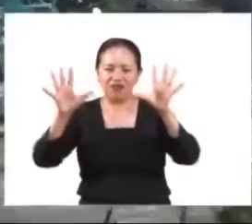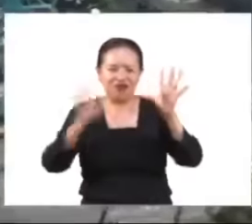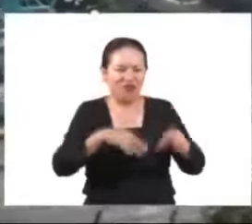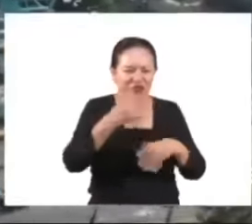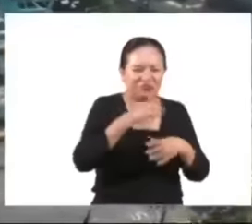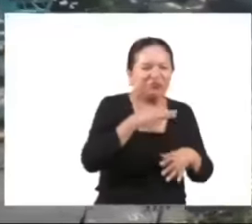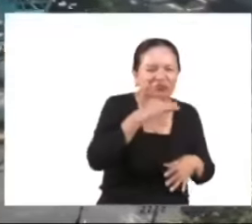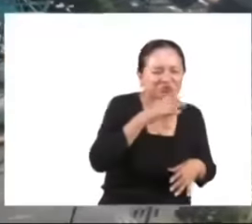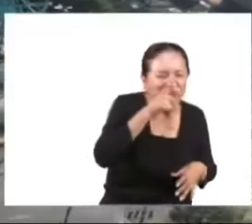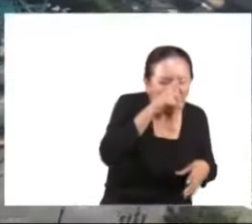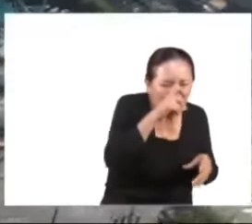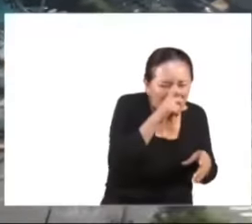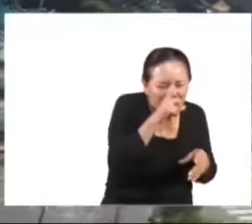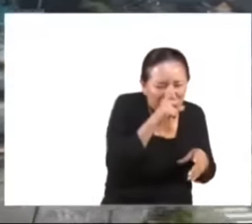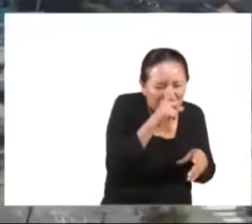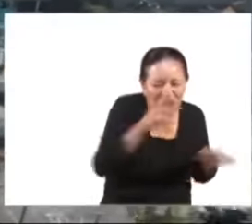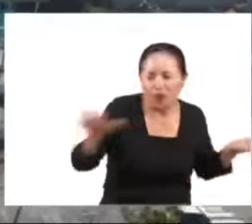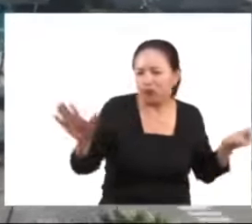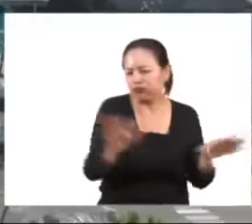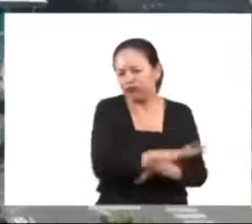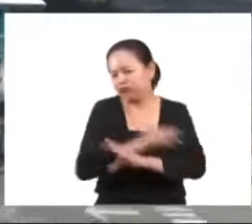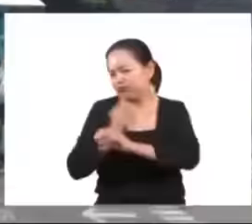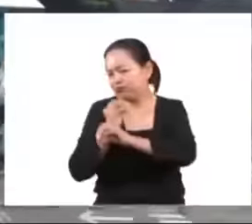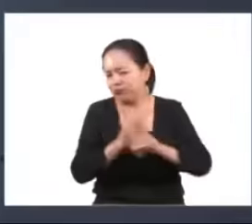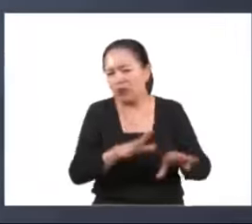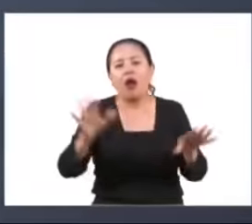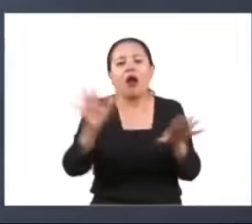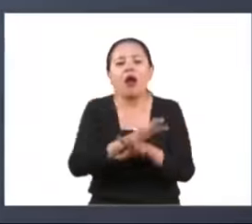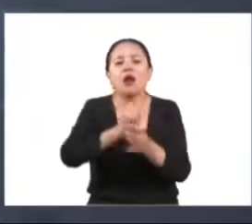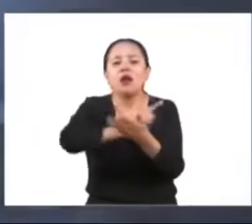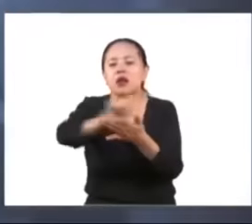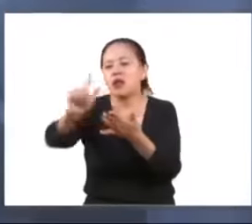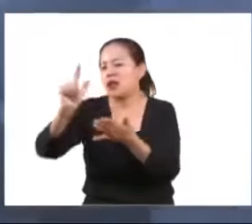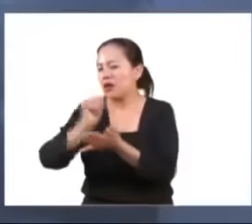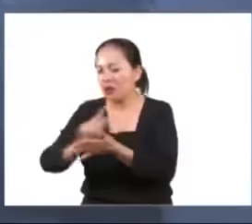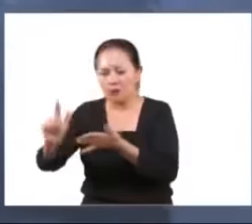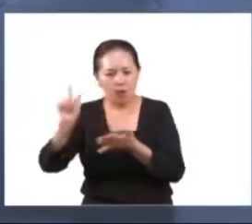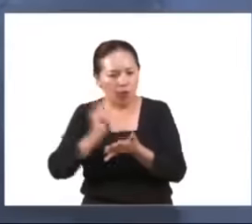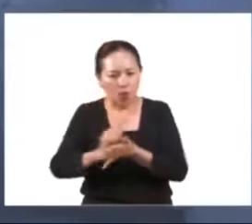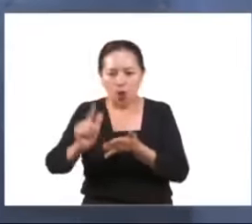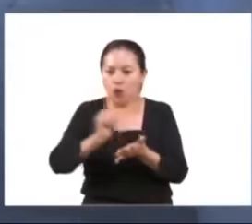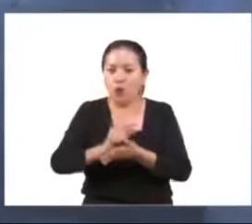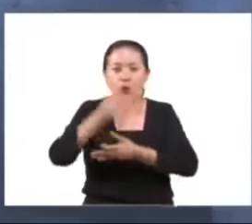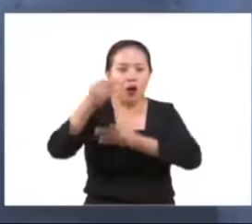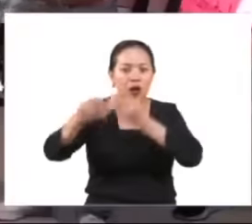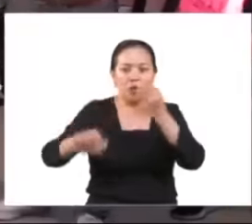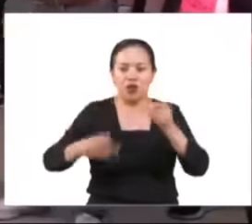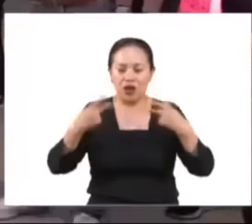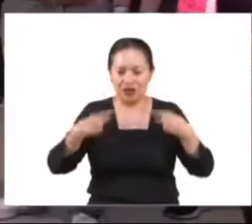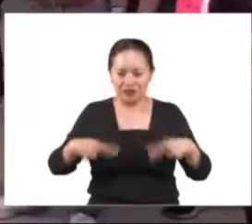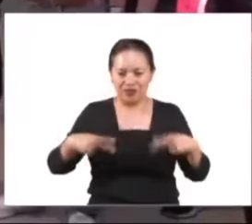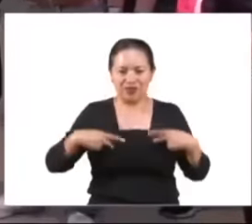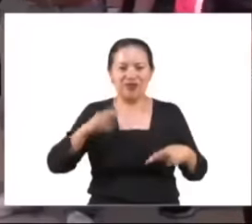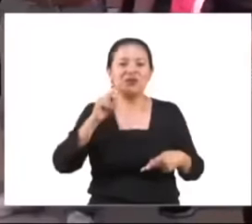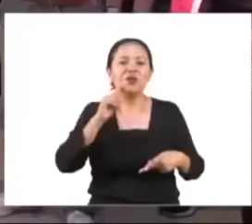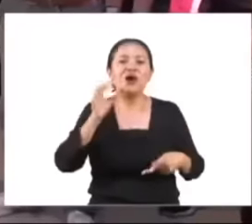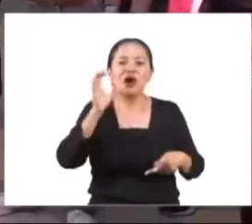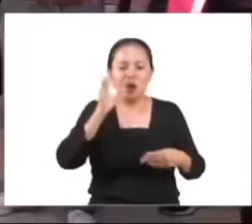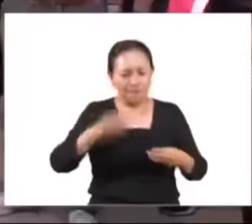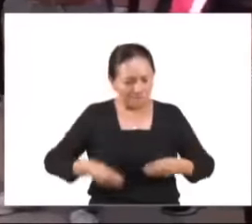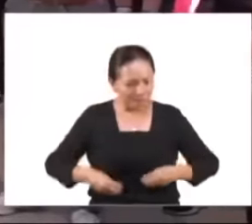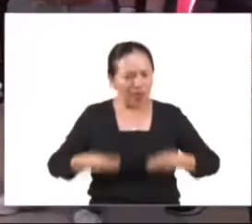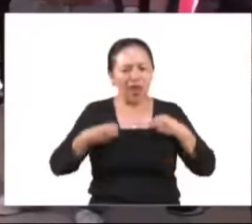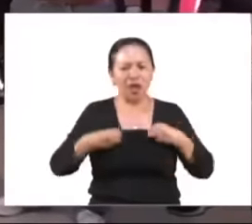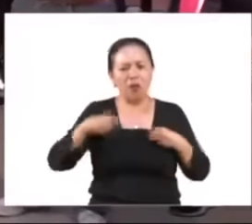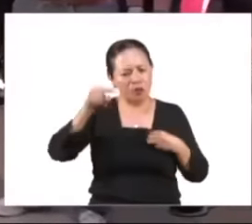en un lugar digno para los habitantes de la Venustiano Carranza porque aquí hay hombres y mujeres